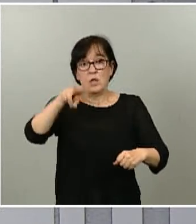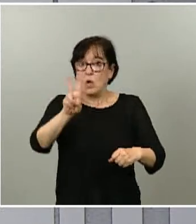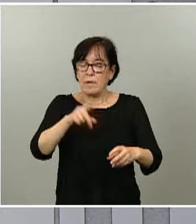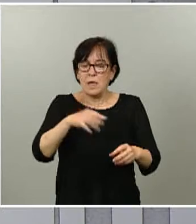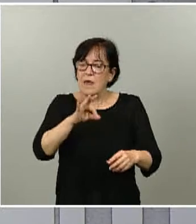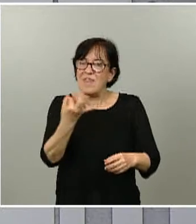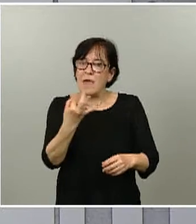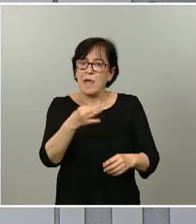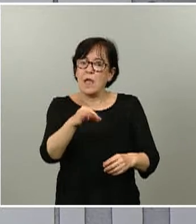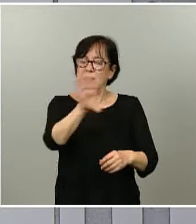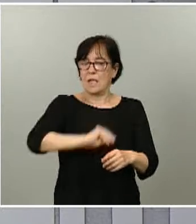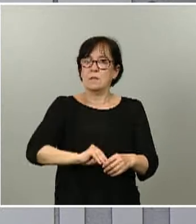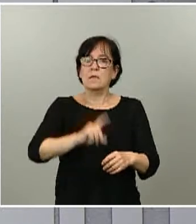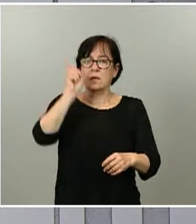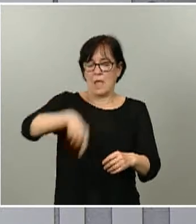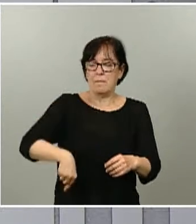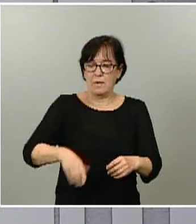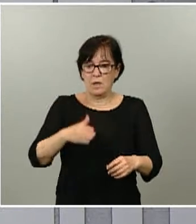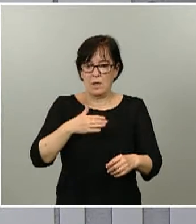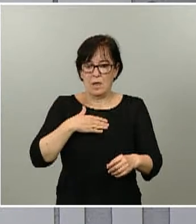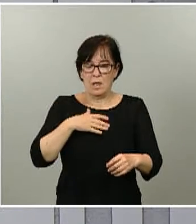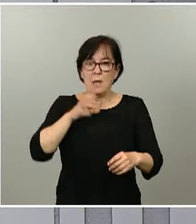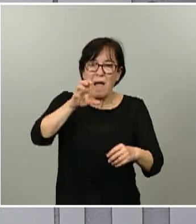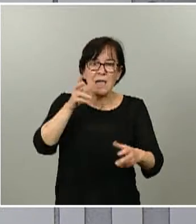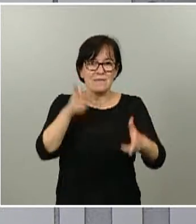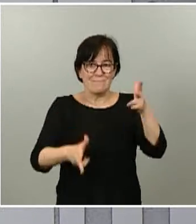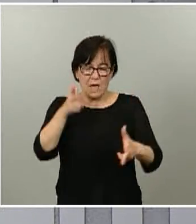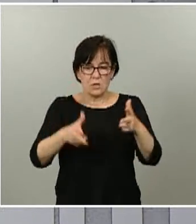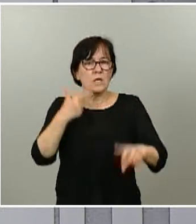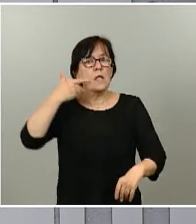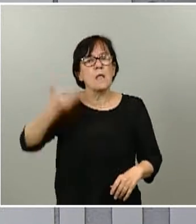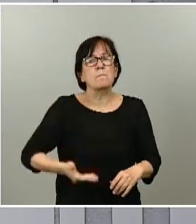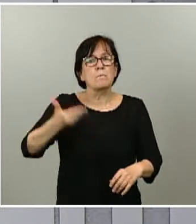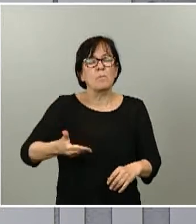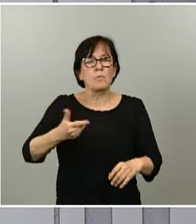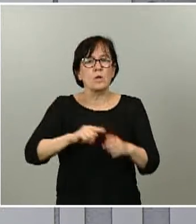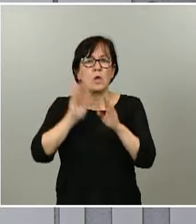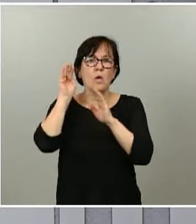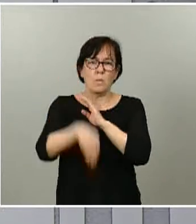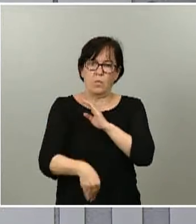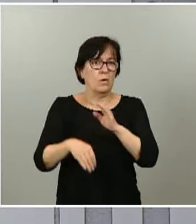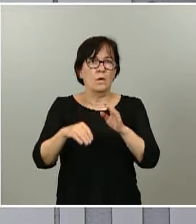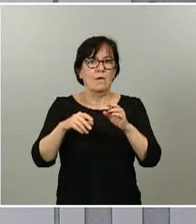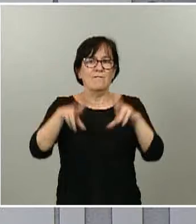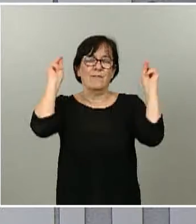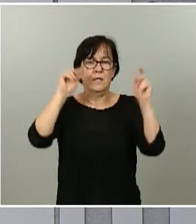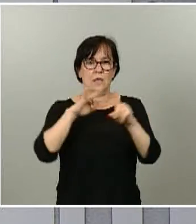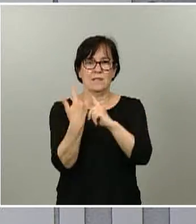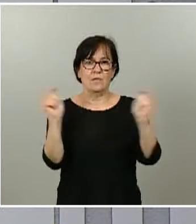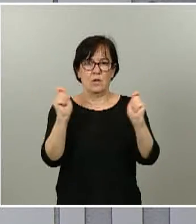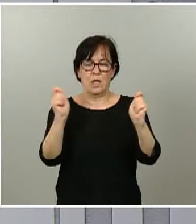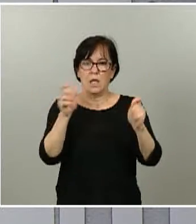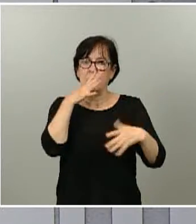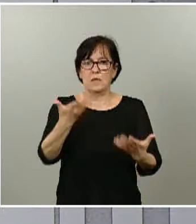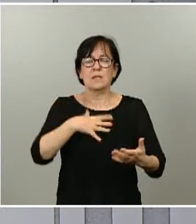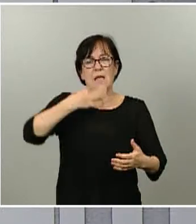que también para el País Vasco era importantísimo que no decayera el estado de alarma y que tuviéramos la capacidad de que este